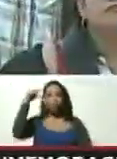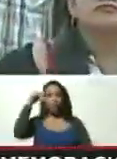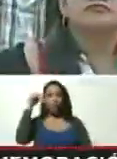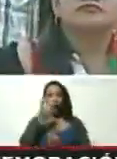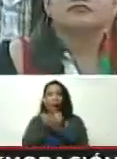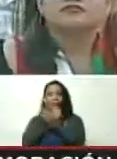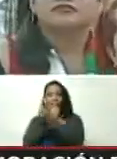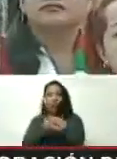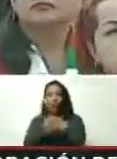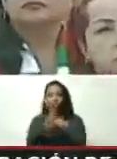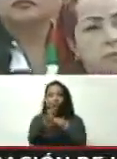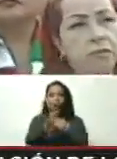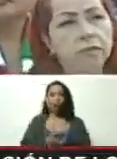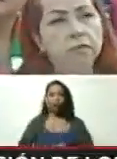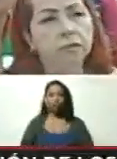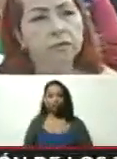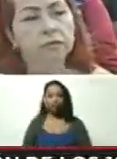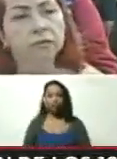y la Lealtad.